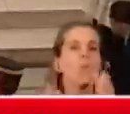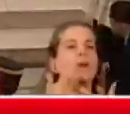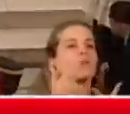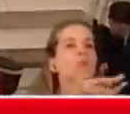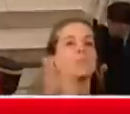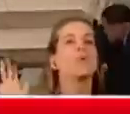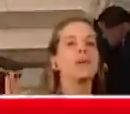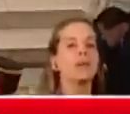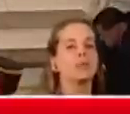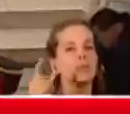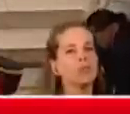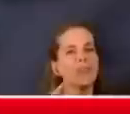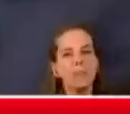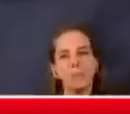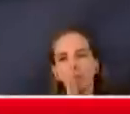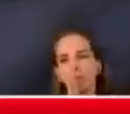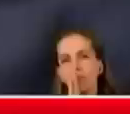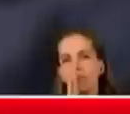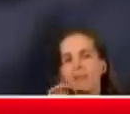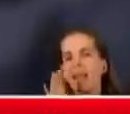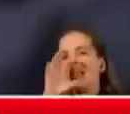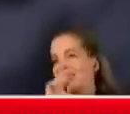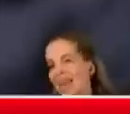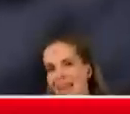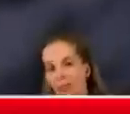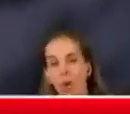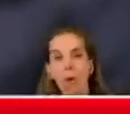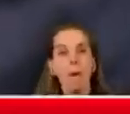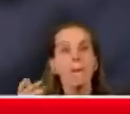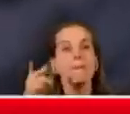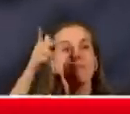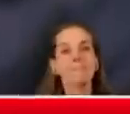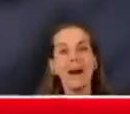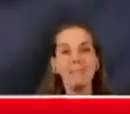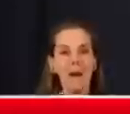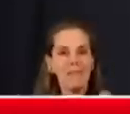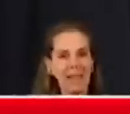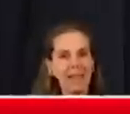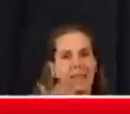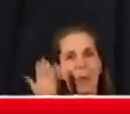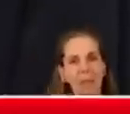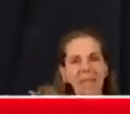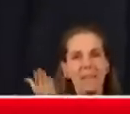silencio. Nunca dejó de ayudar cuando la Argentina lo necesitó.